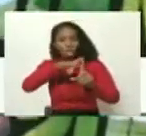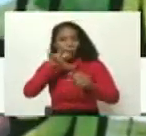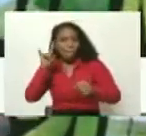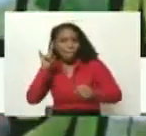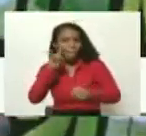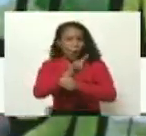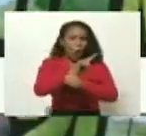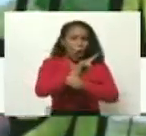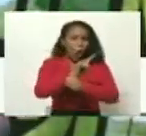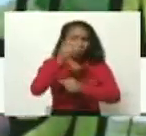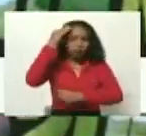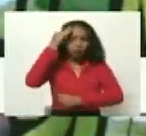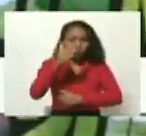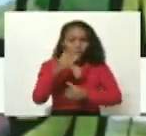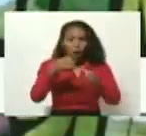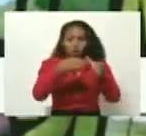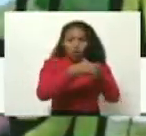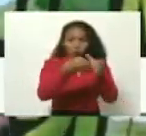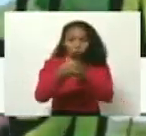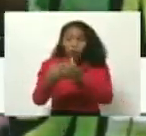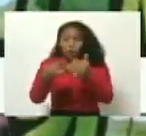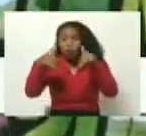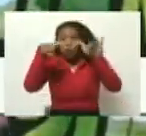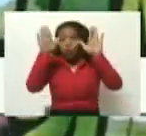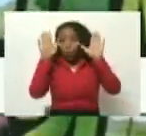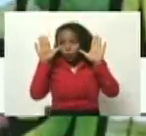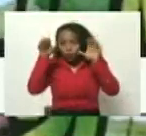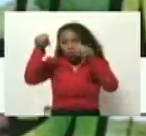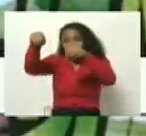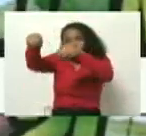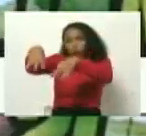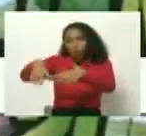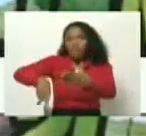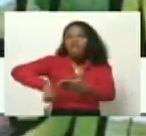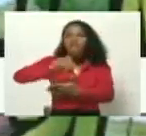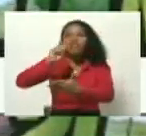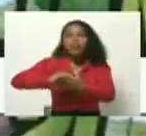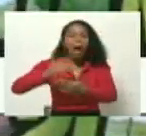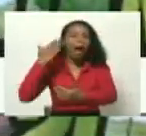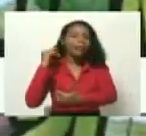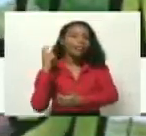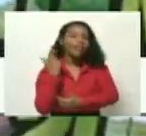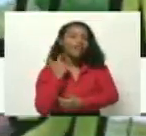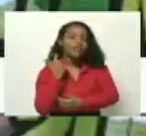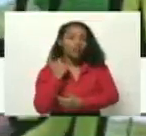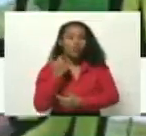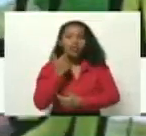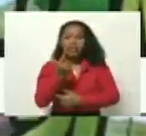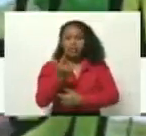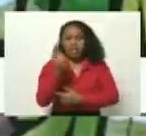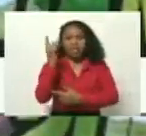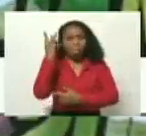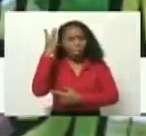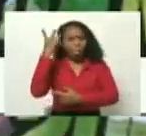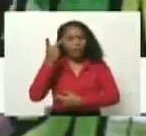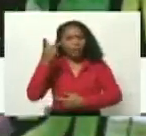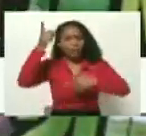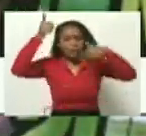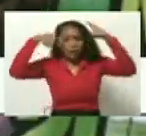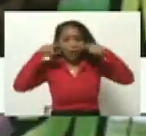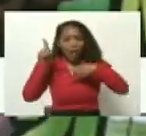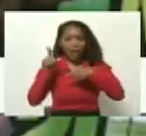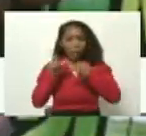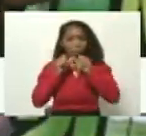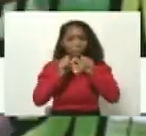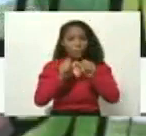los comandantes de unidades de una supuesta renuncia que había firmado el comandante Hugo Chávez. En eso nos